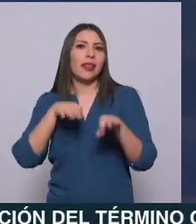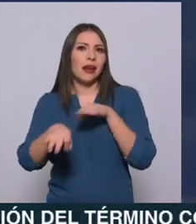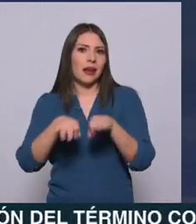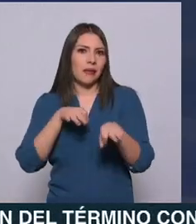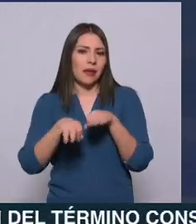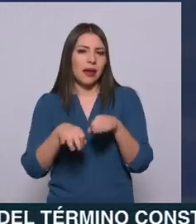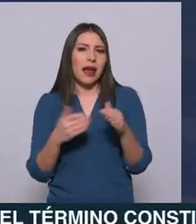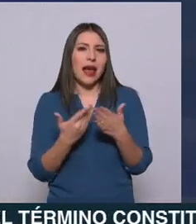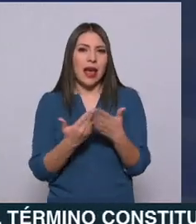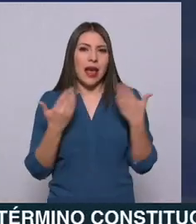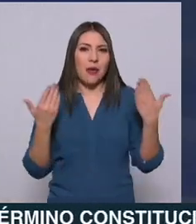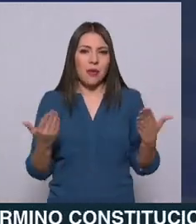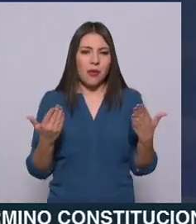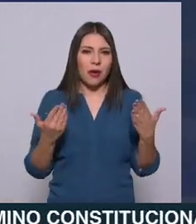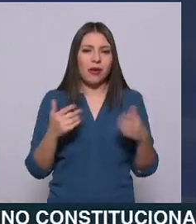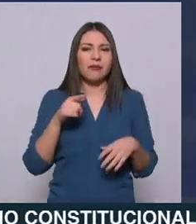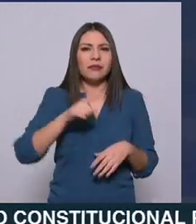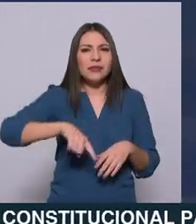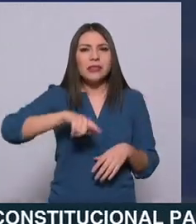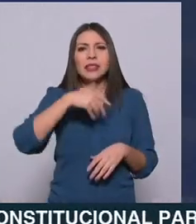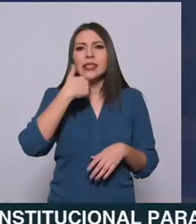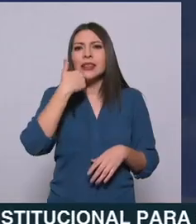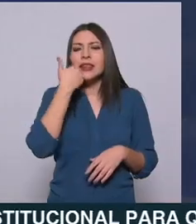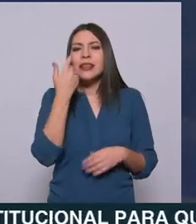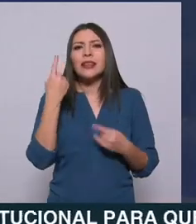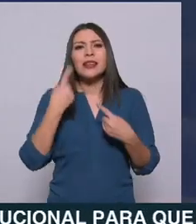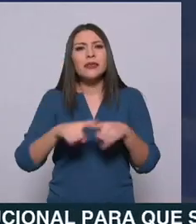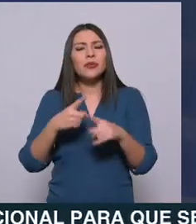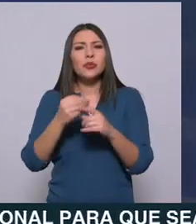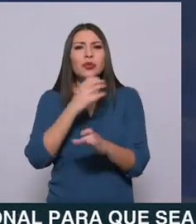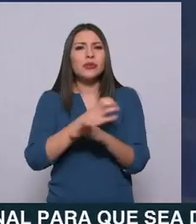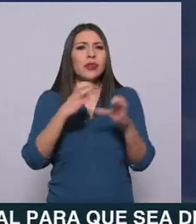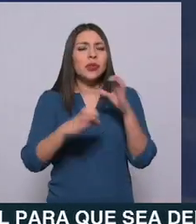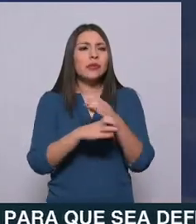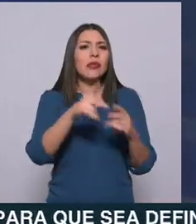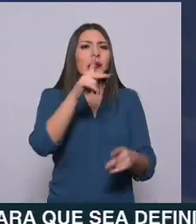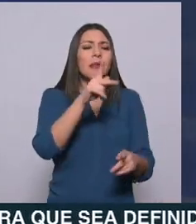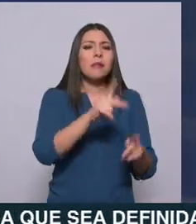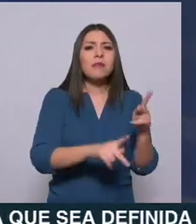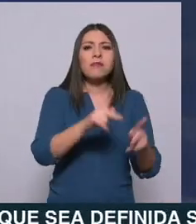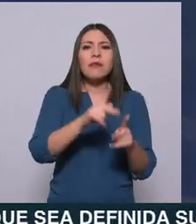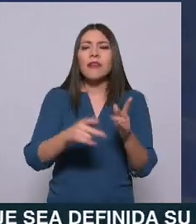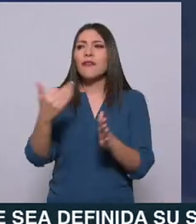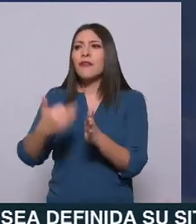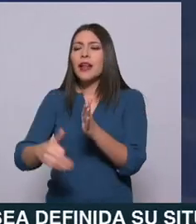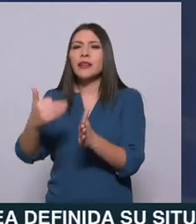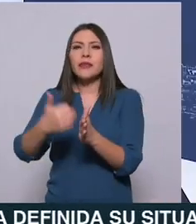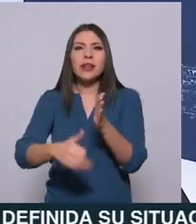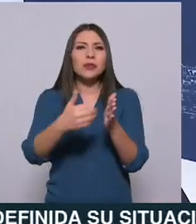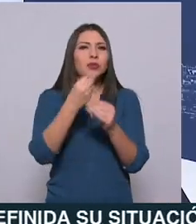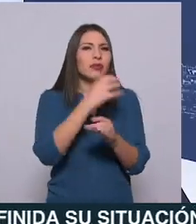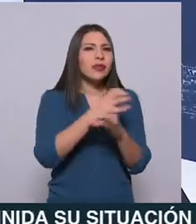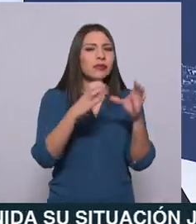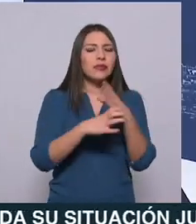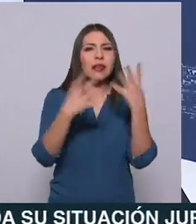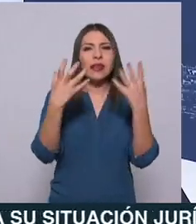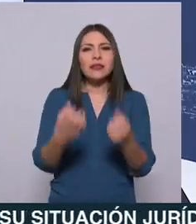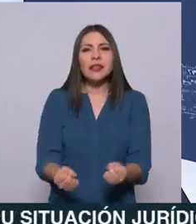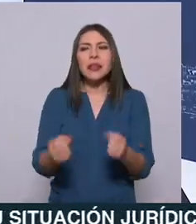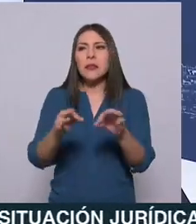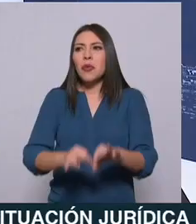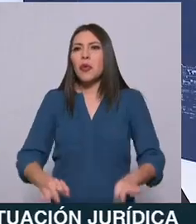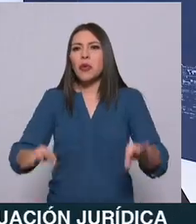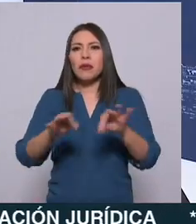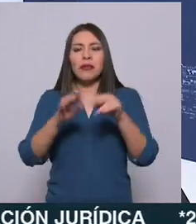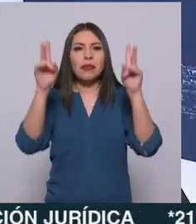es subsanar todos esos rezagos que tenemos en cuanto a temas tan importantes. Miren,